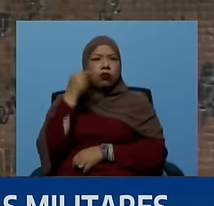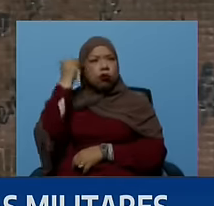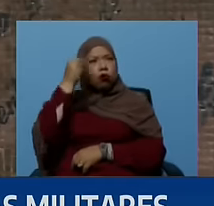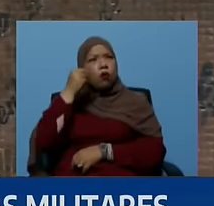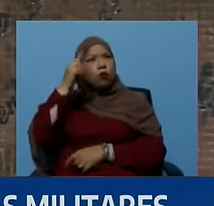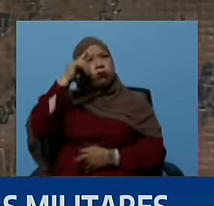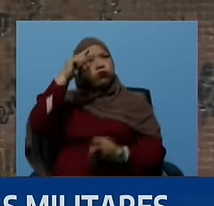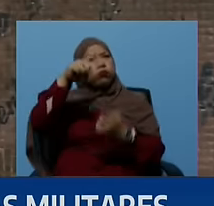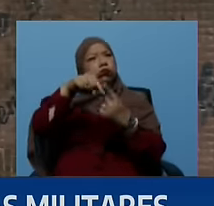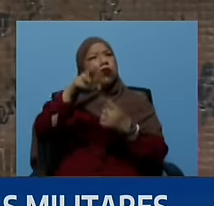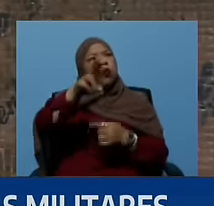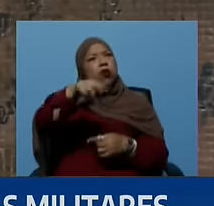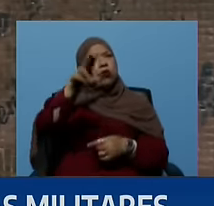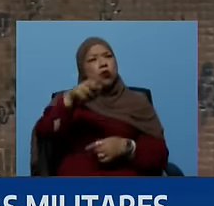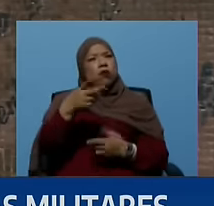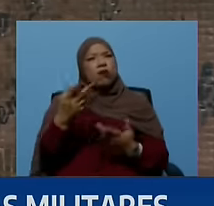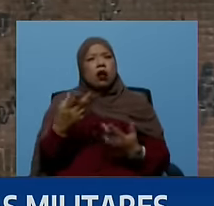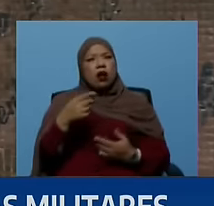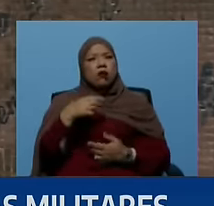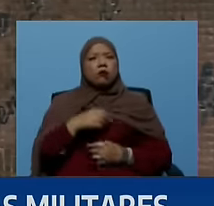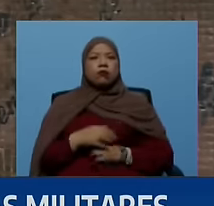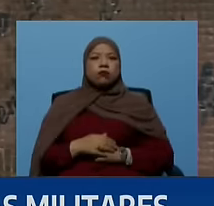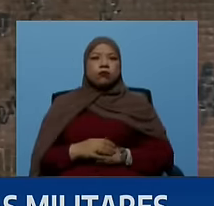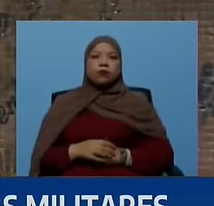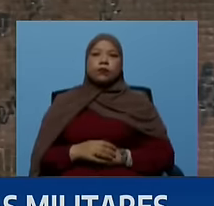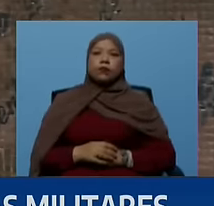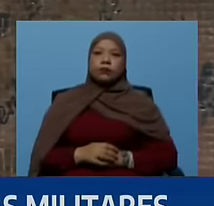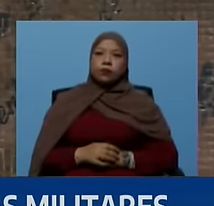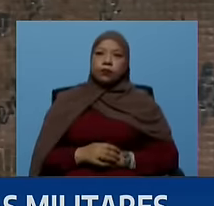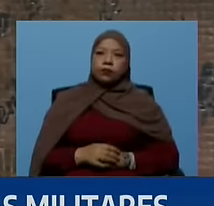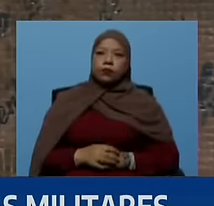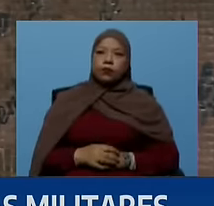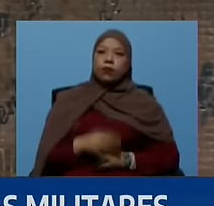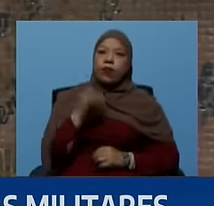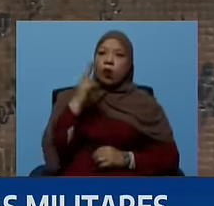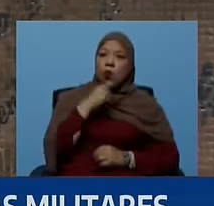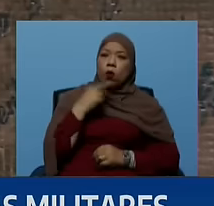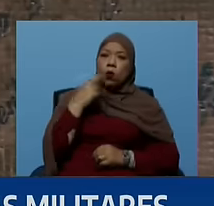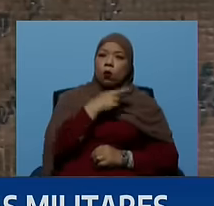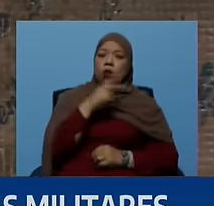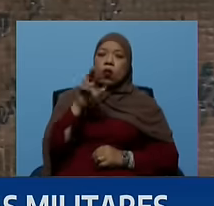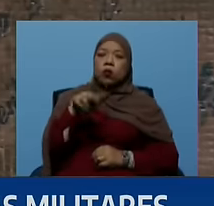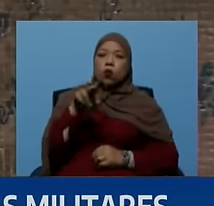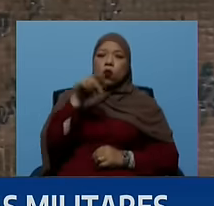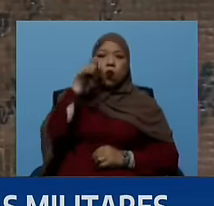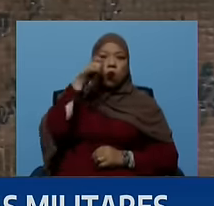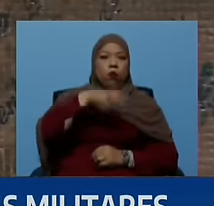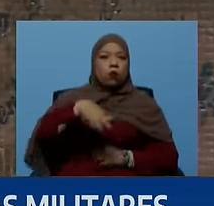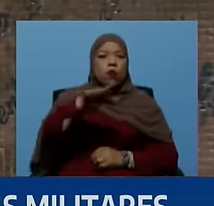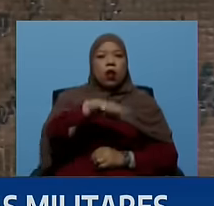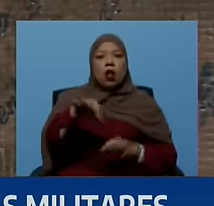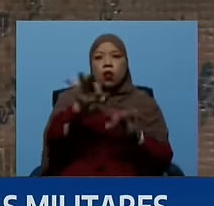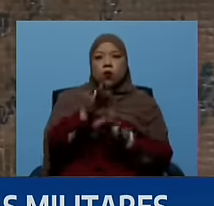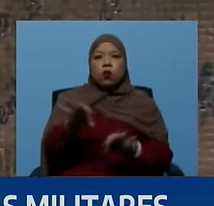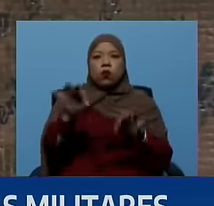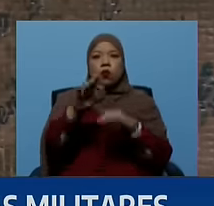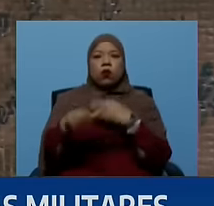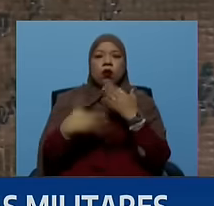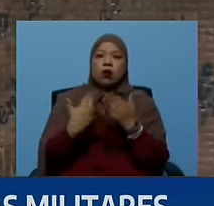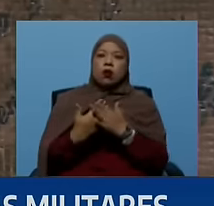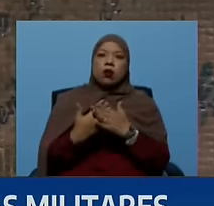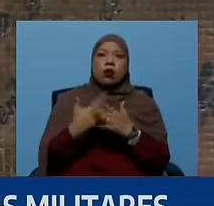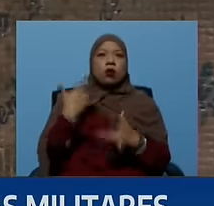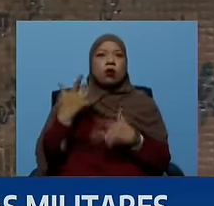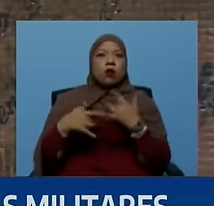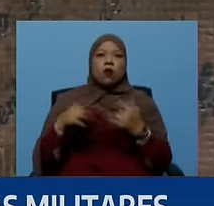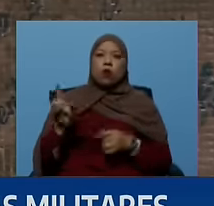ninguno Jamás en mi vida aspiré a ocupar ningún cargo público ni nada por el estilo lo único que aspiré